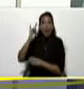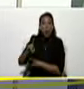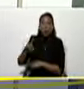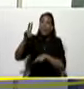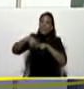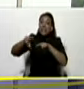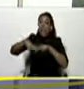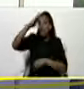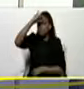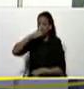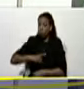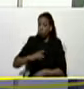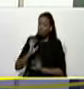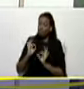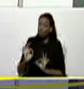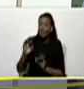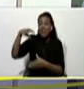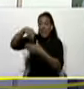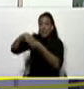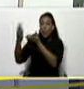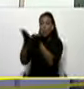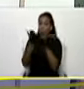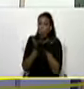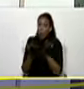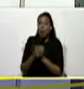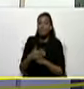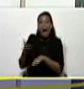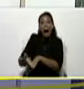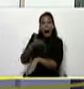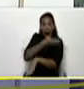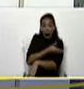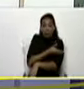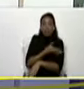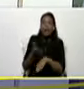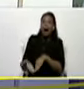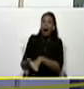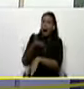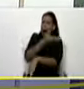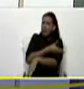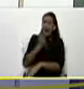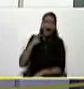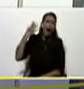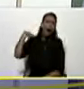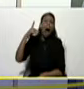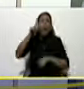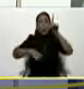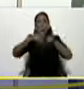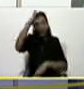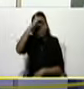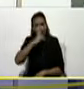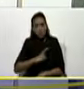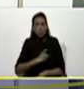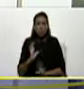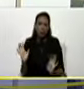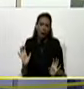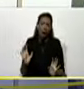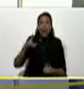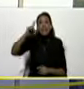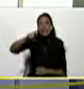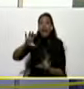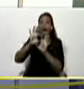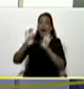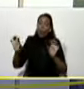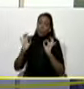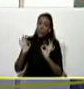niños con necesidades especiales. Antes llamado, antes con alguna discapacidad, lo que tiene es necesidades